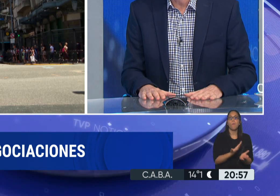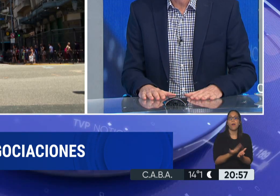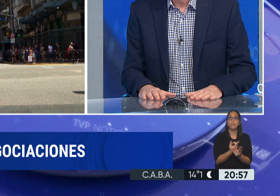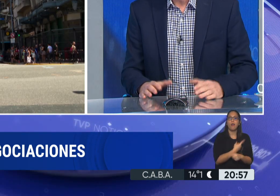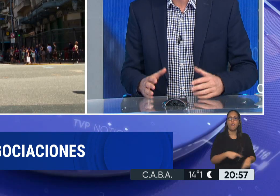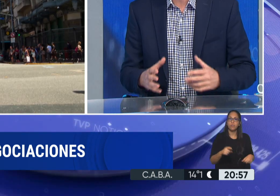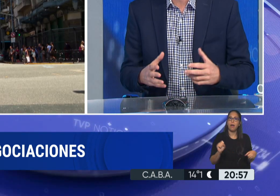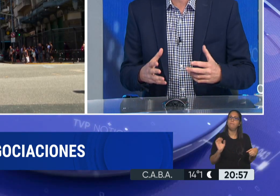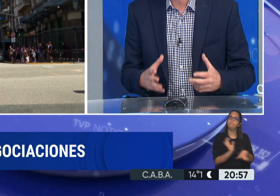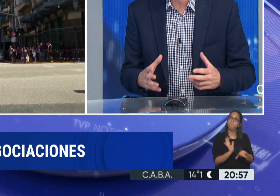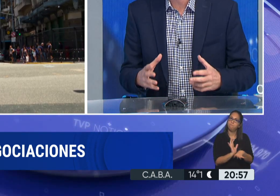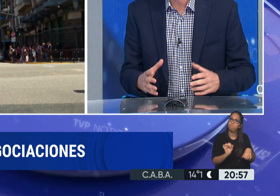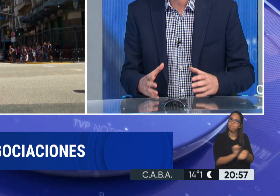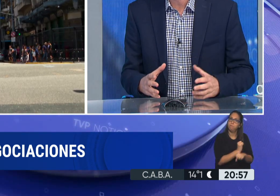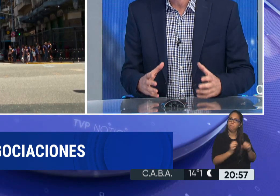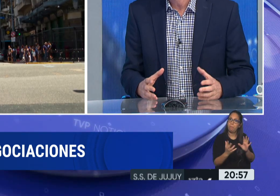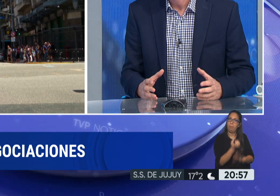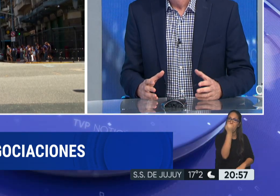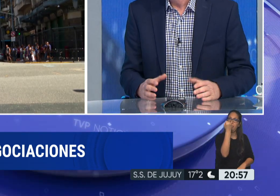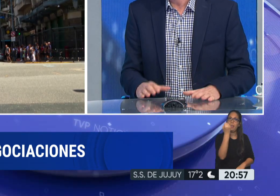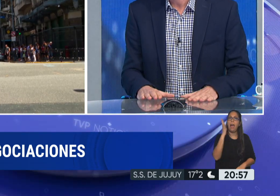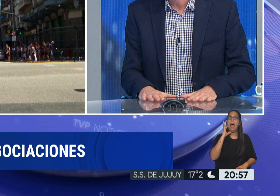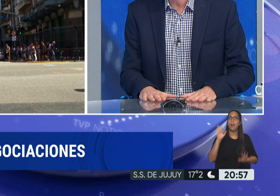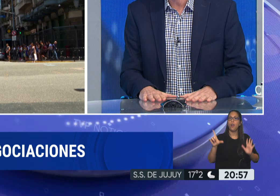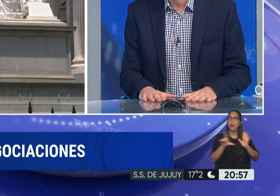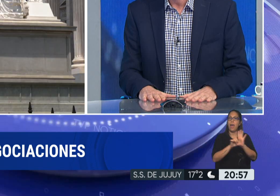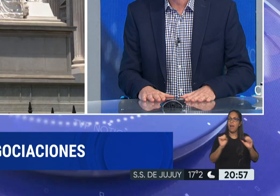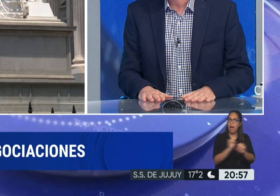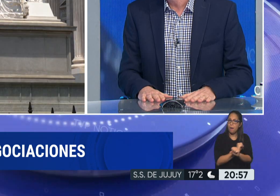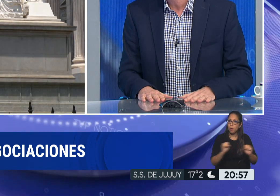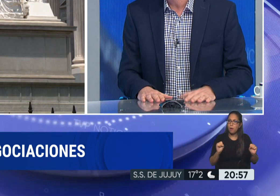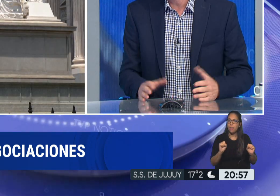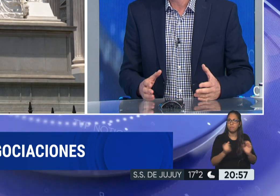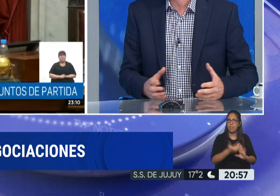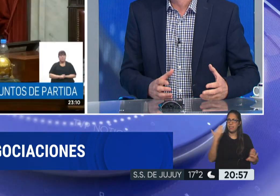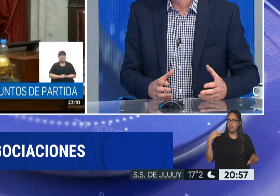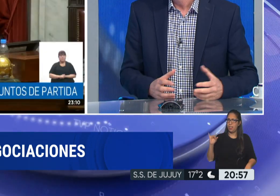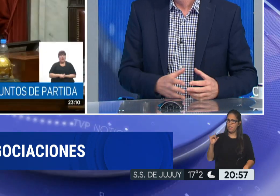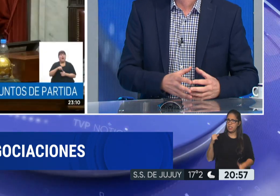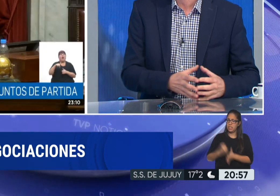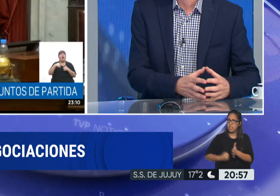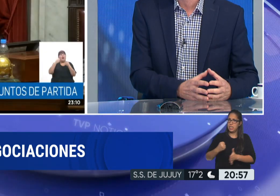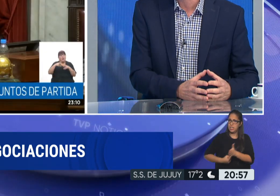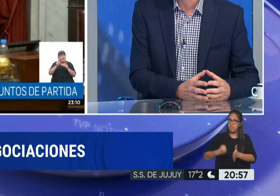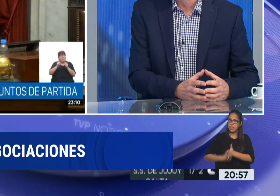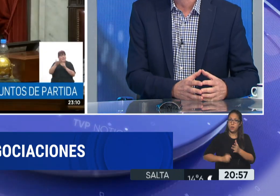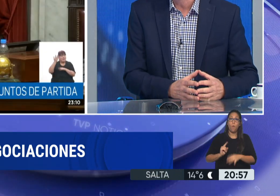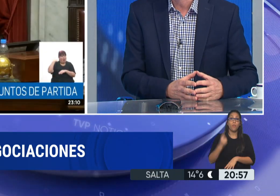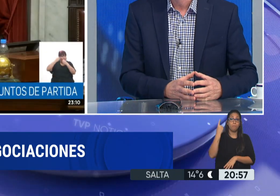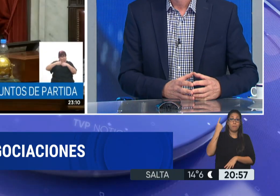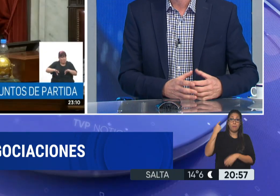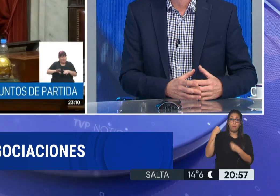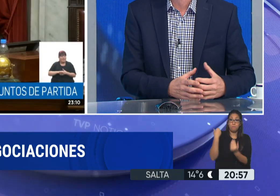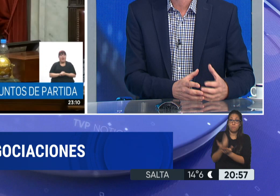alguna manera poder por lo menos sacar una ley que realmente le fue muy complicado. No nos olvidemos de que en un principio quizá